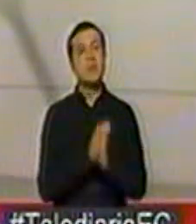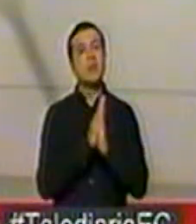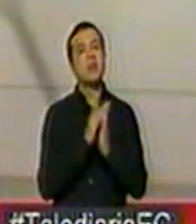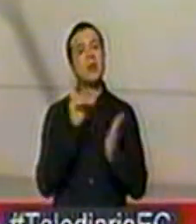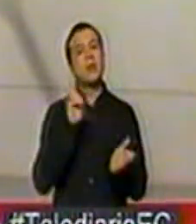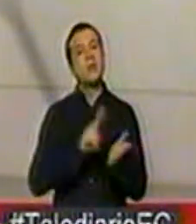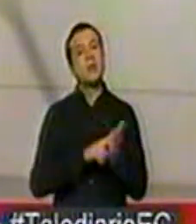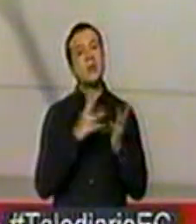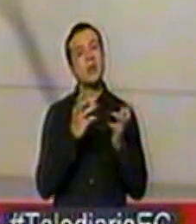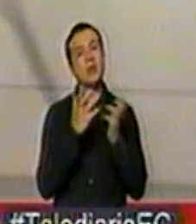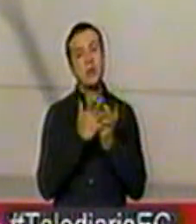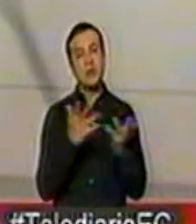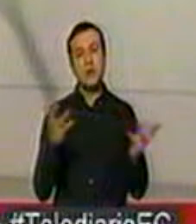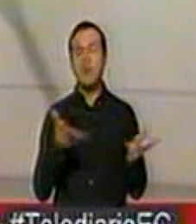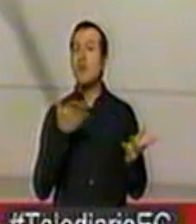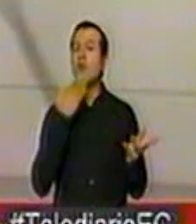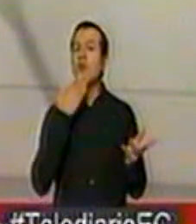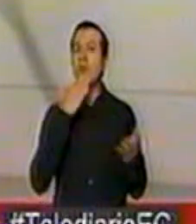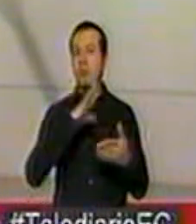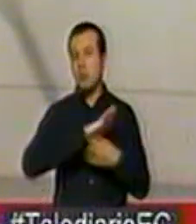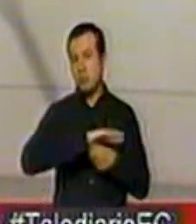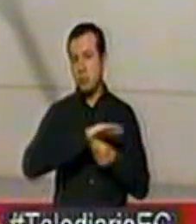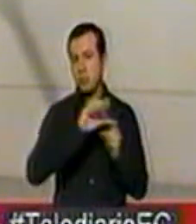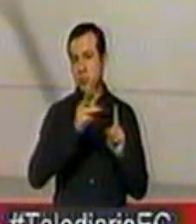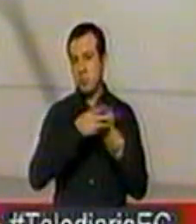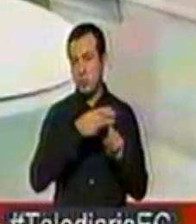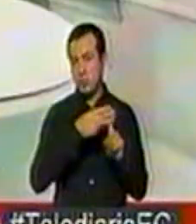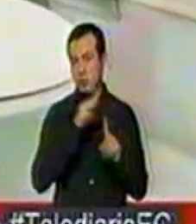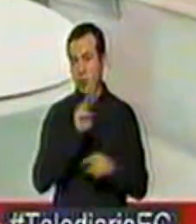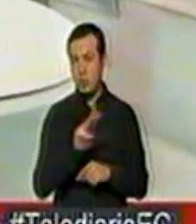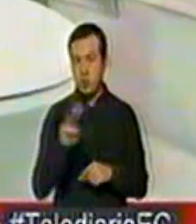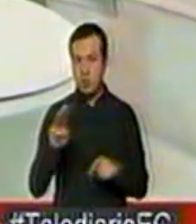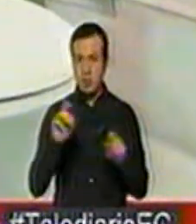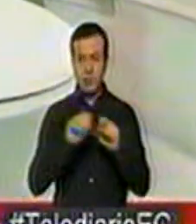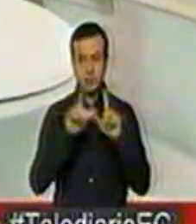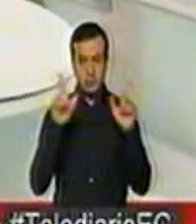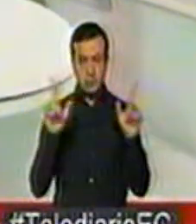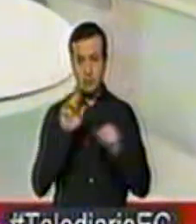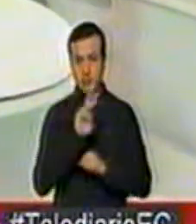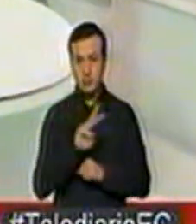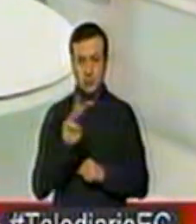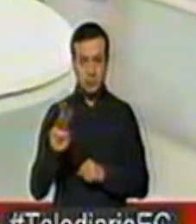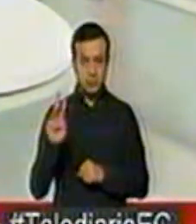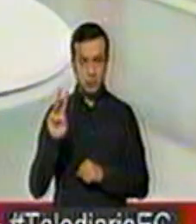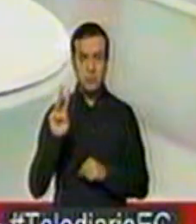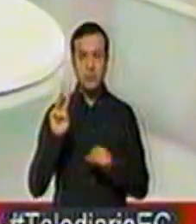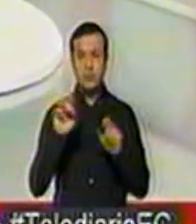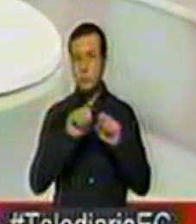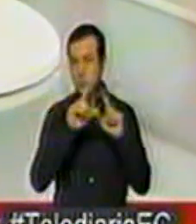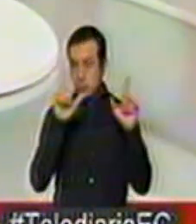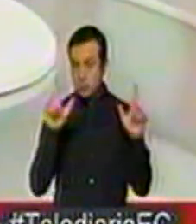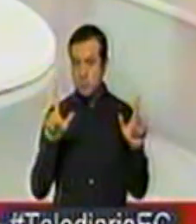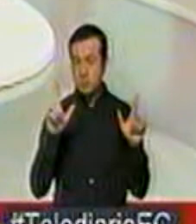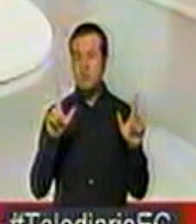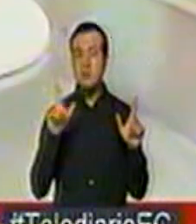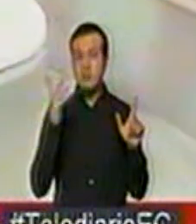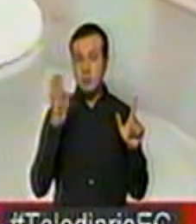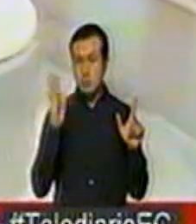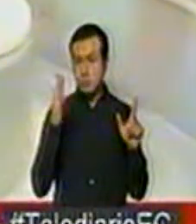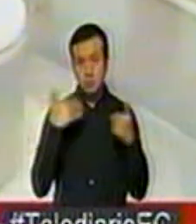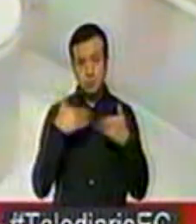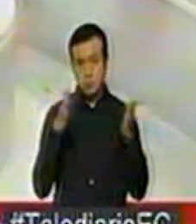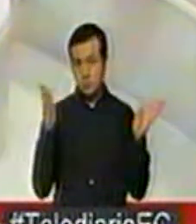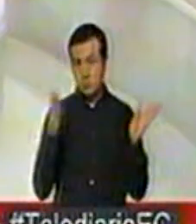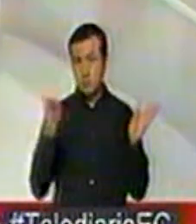la solicitud a través del consulado virtual, porque esto se hace a través de la página web del consulado virtual, que es una página web que está ya